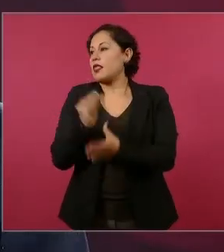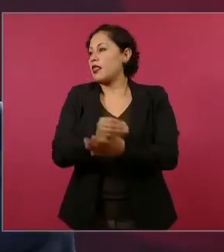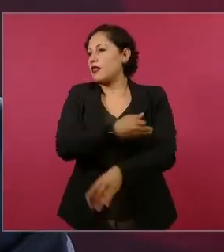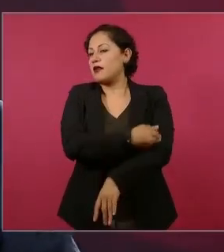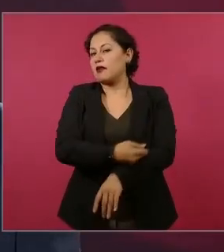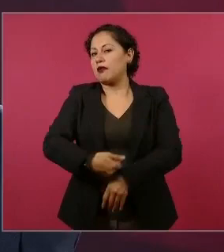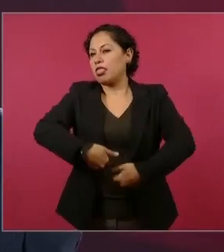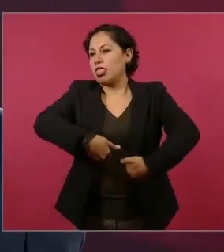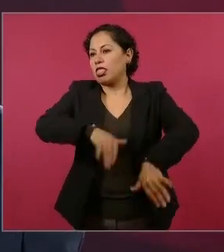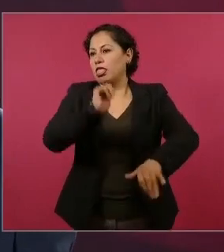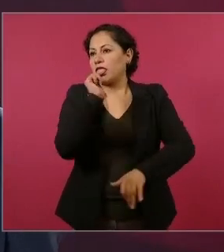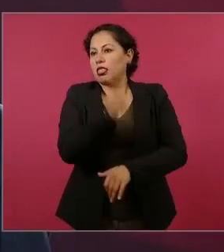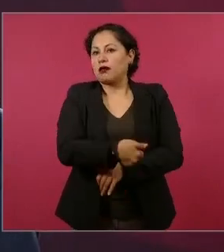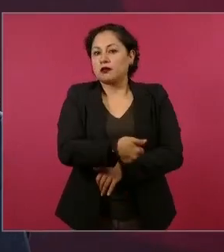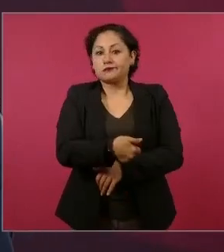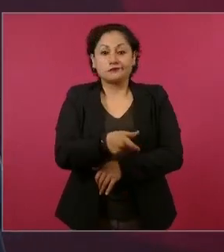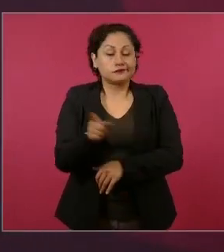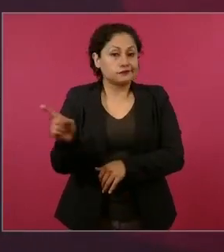Por eso, como